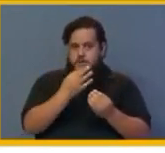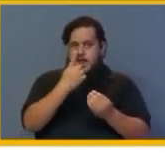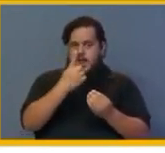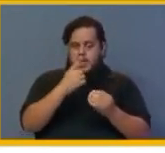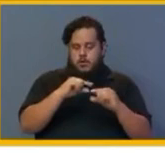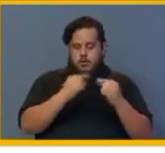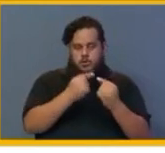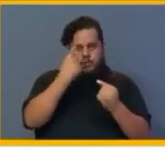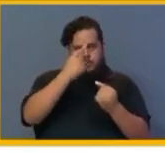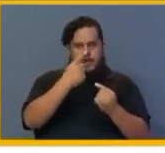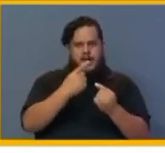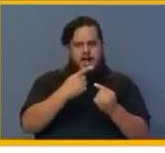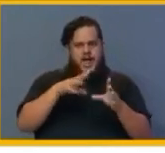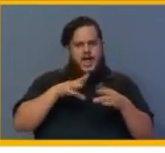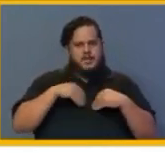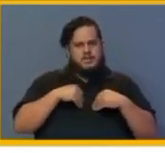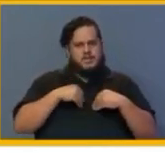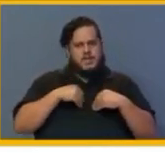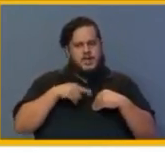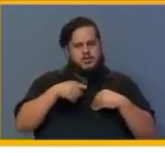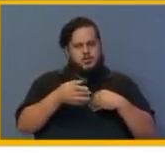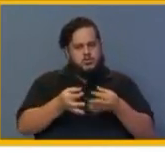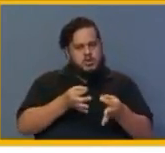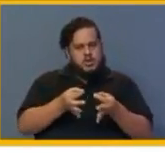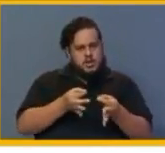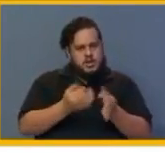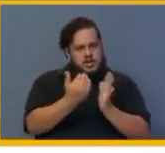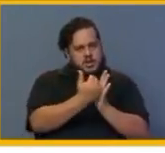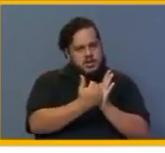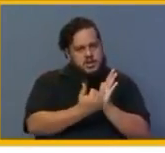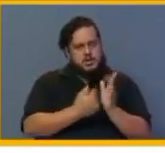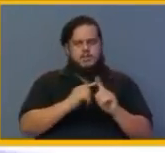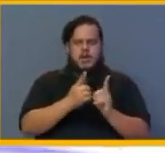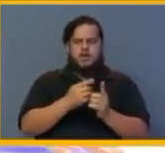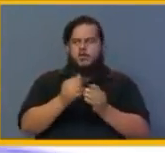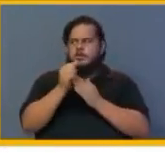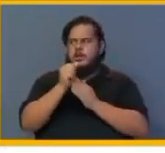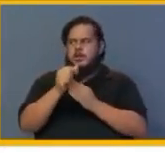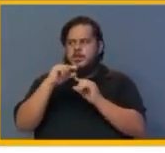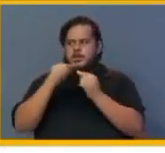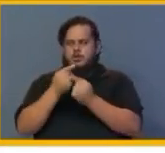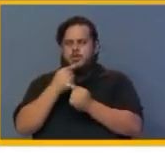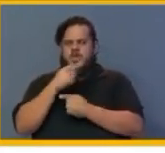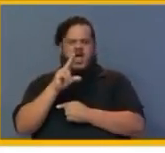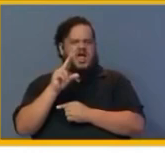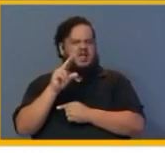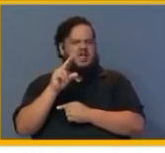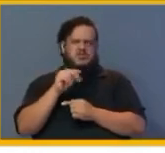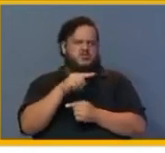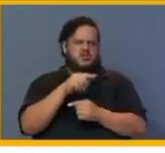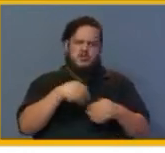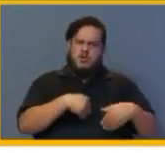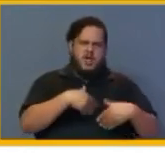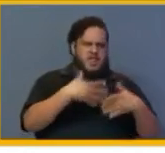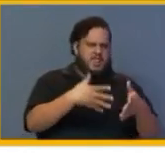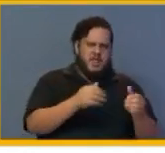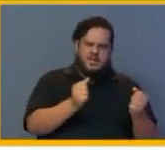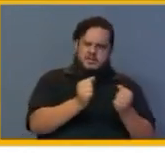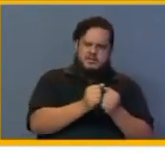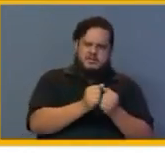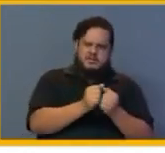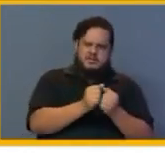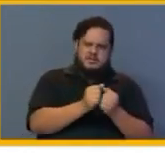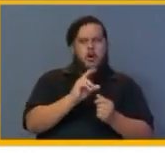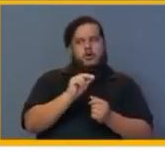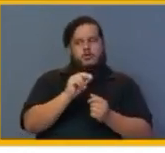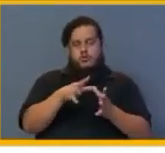indicaciones. Pero ¿qué pasa si el líder del grupo te dice, no, es que no estoy con él, y se hacen grupitos, y tal vez no aceptan las